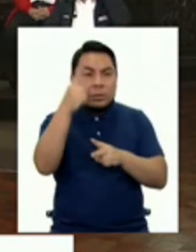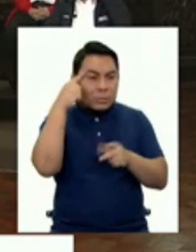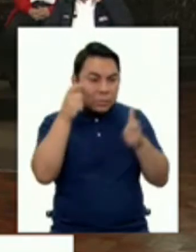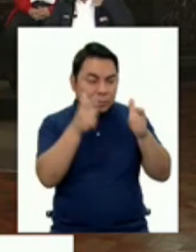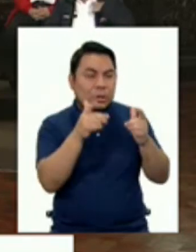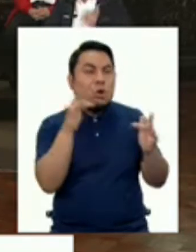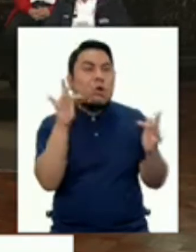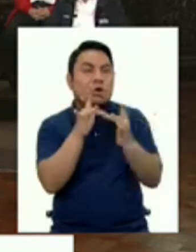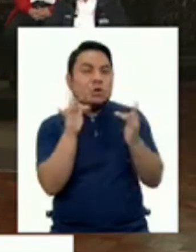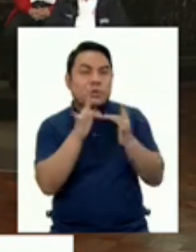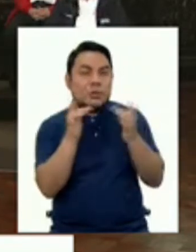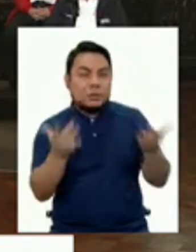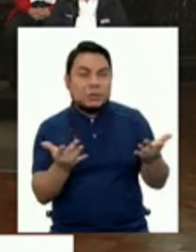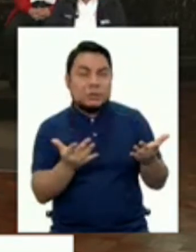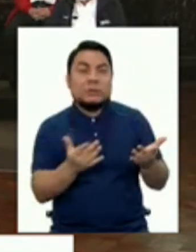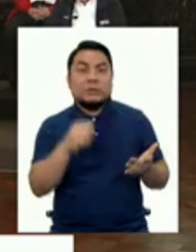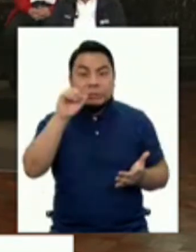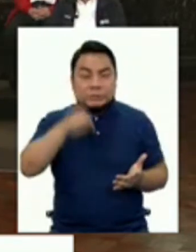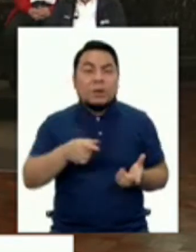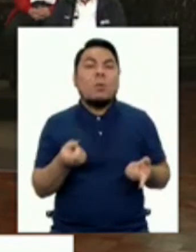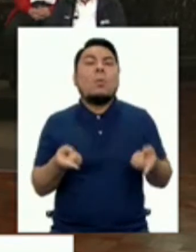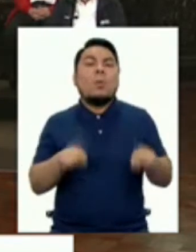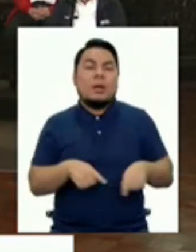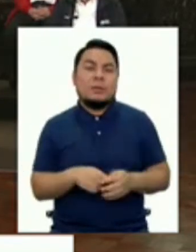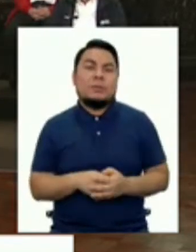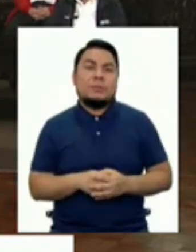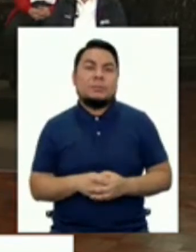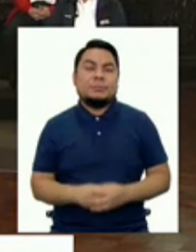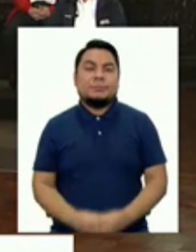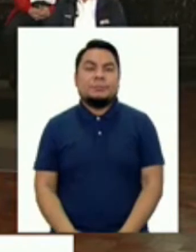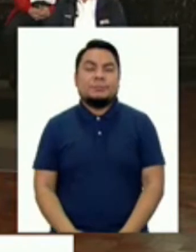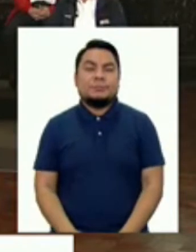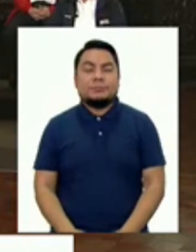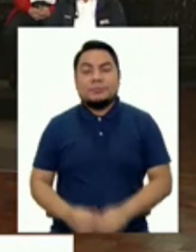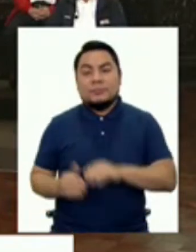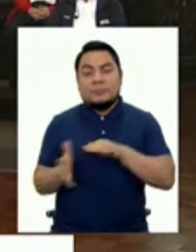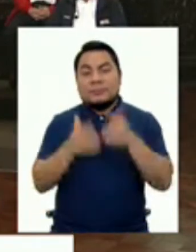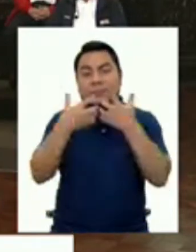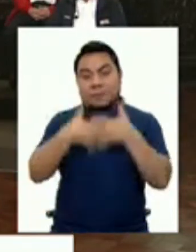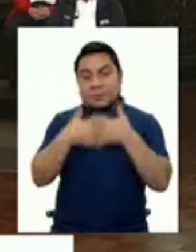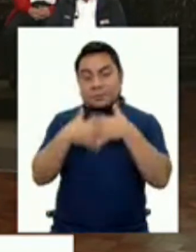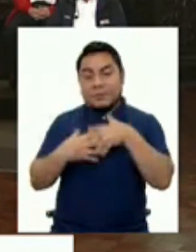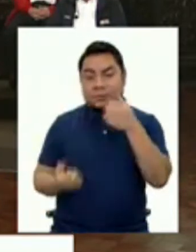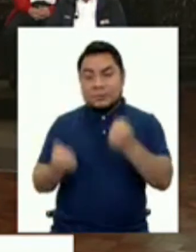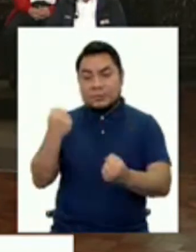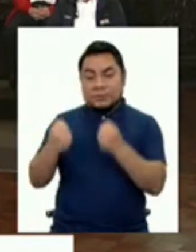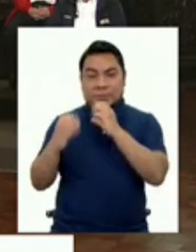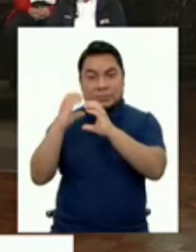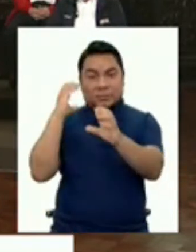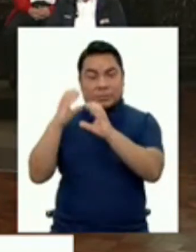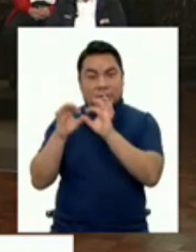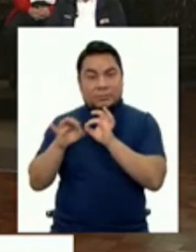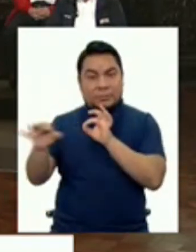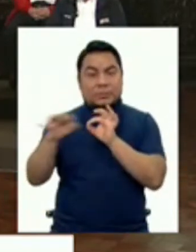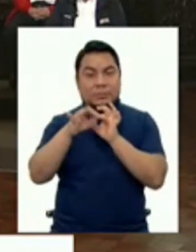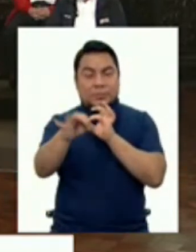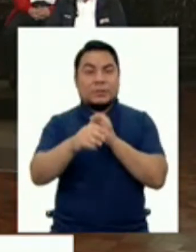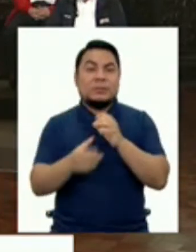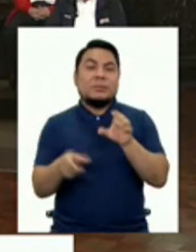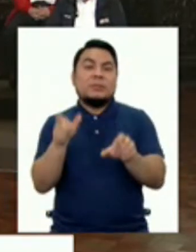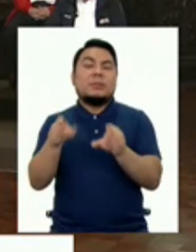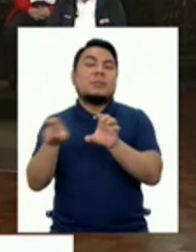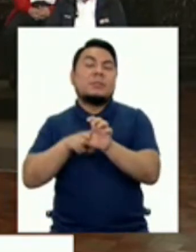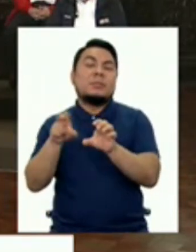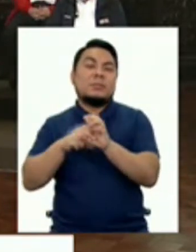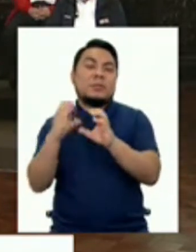de contactos? Si es así, ¿desde cuándo? ¿Las empresas de transporte interprovincial de pasajeros